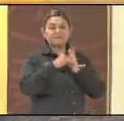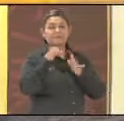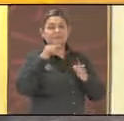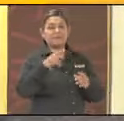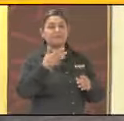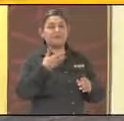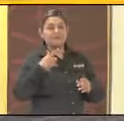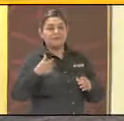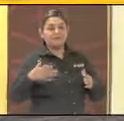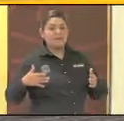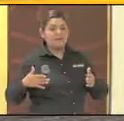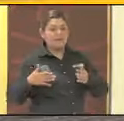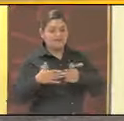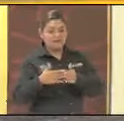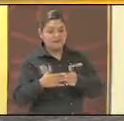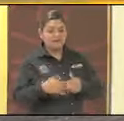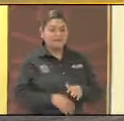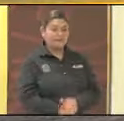una base.